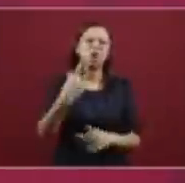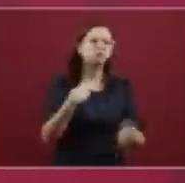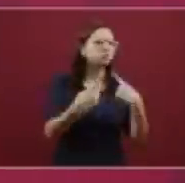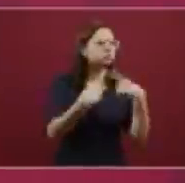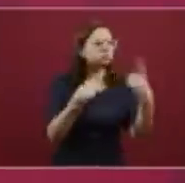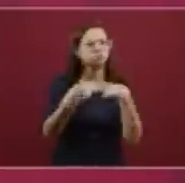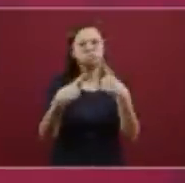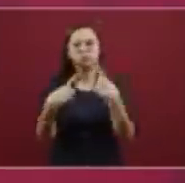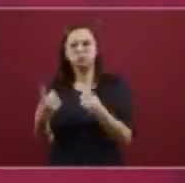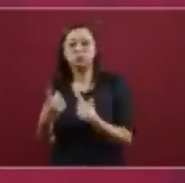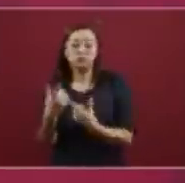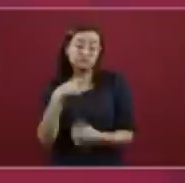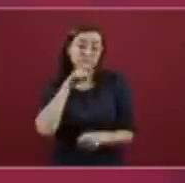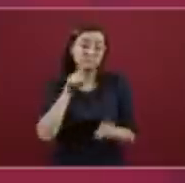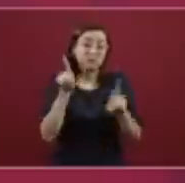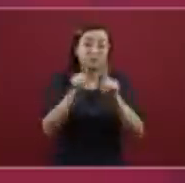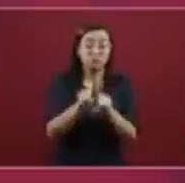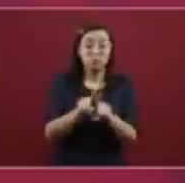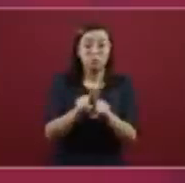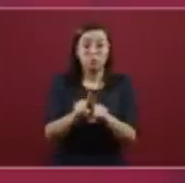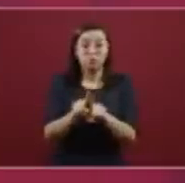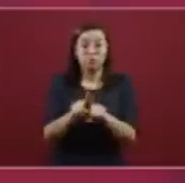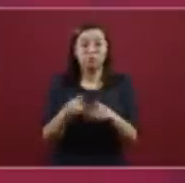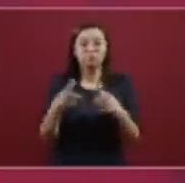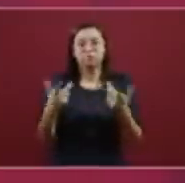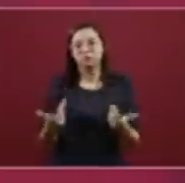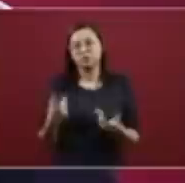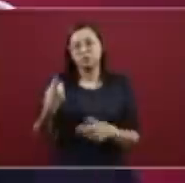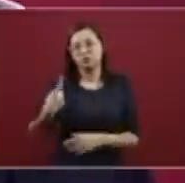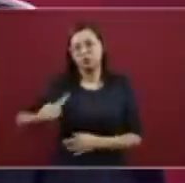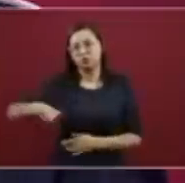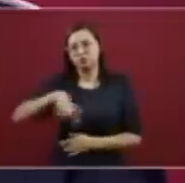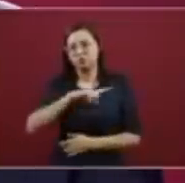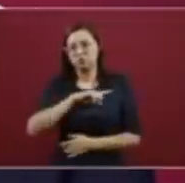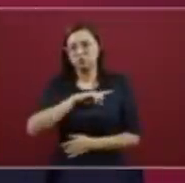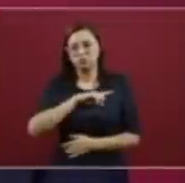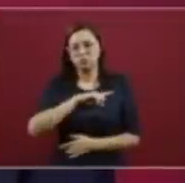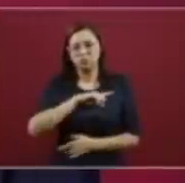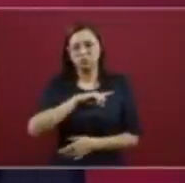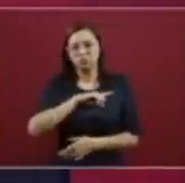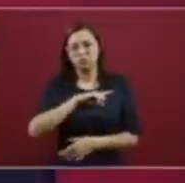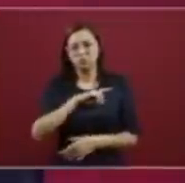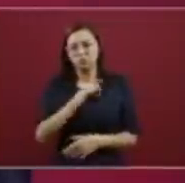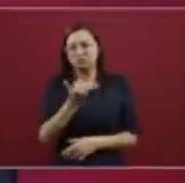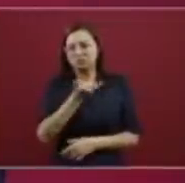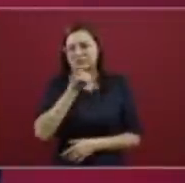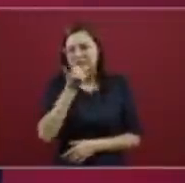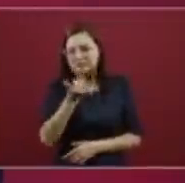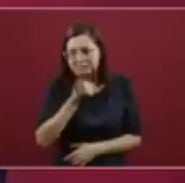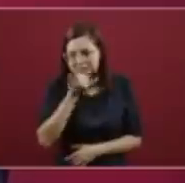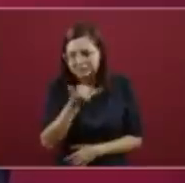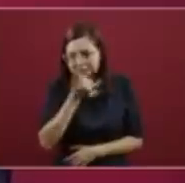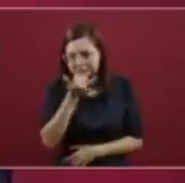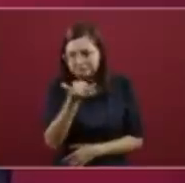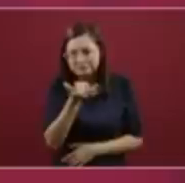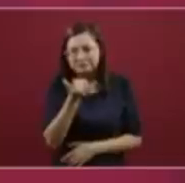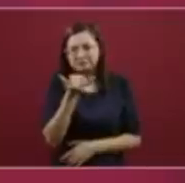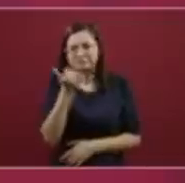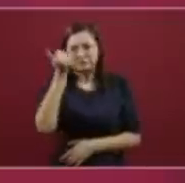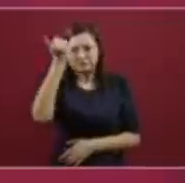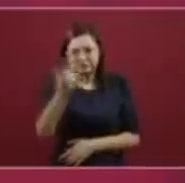y que además, si nosotros damos un dato equivocado,